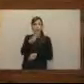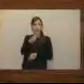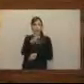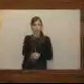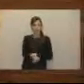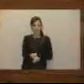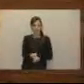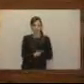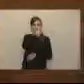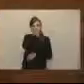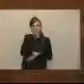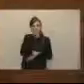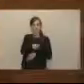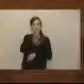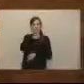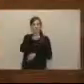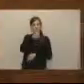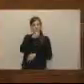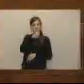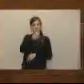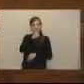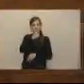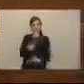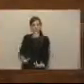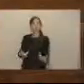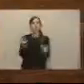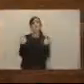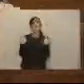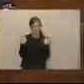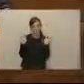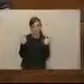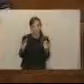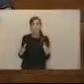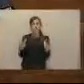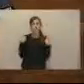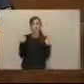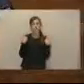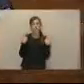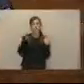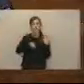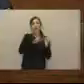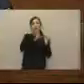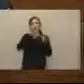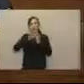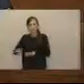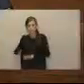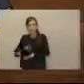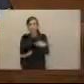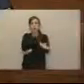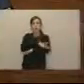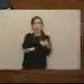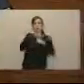De mayores. De mayores que sufren y padecen la ausencia y el abandono del Gobierno asturiano